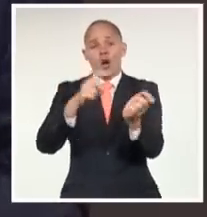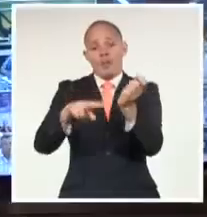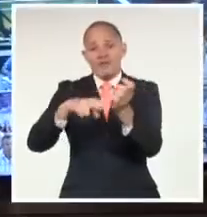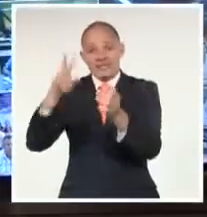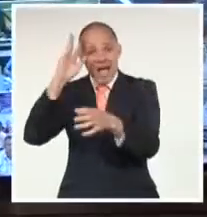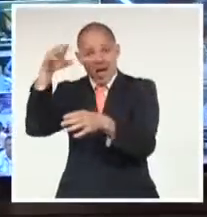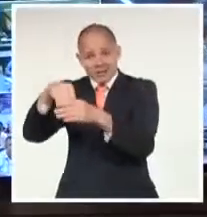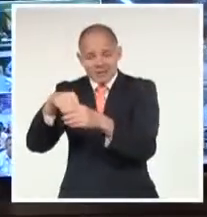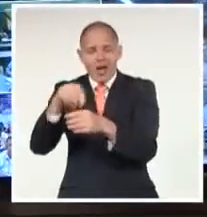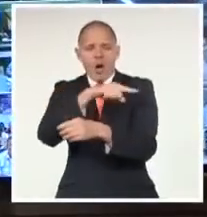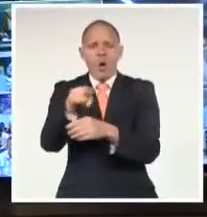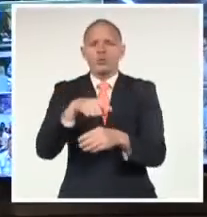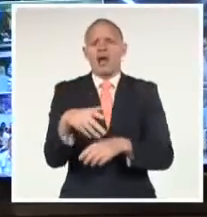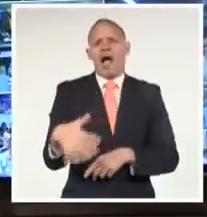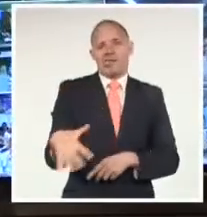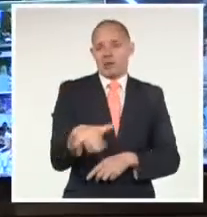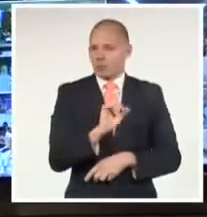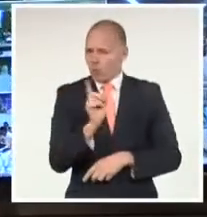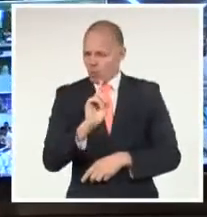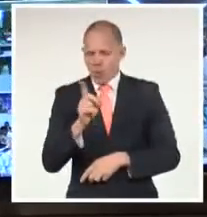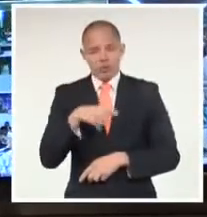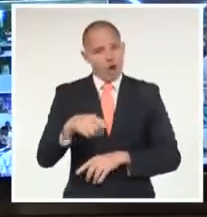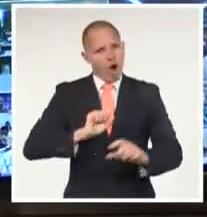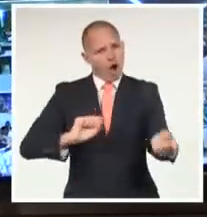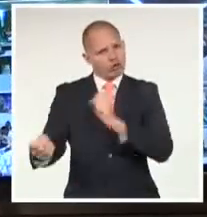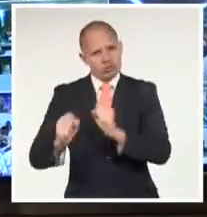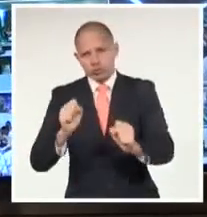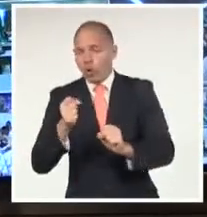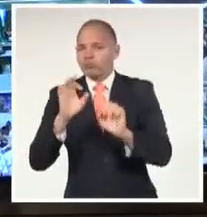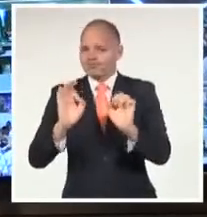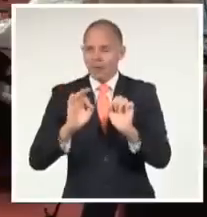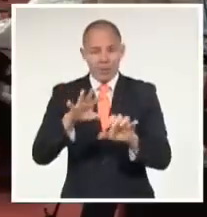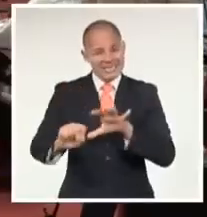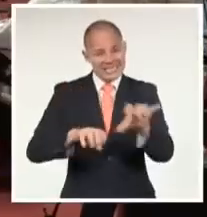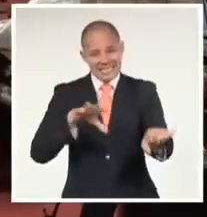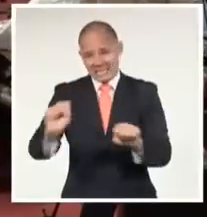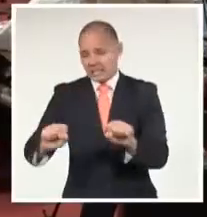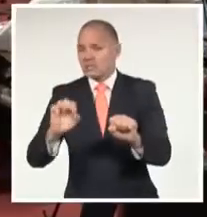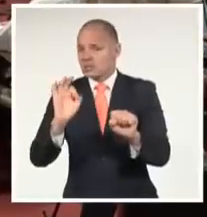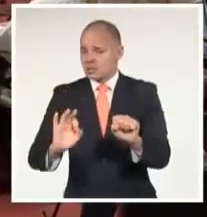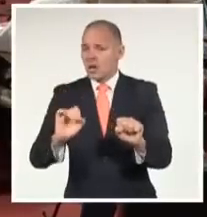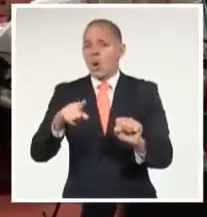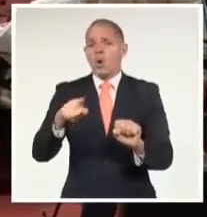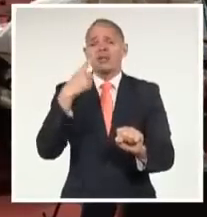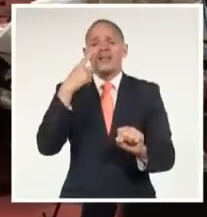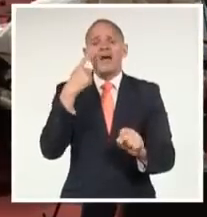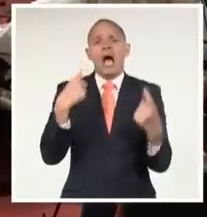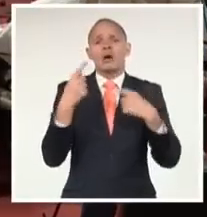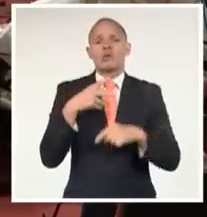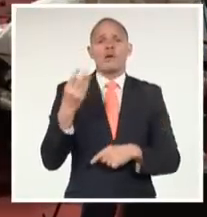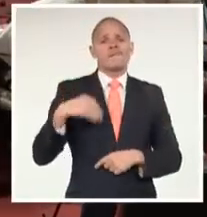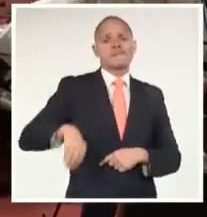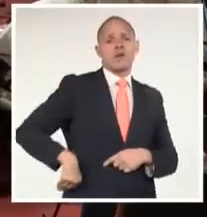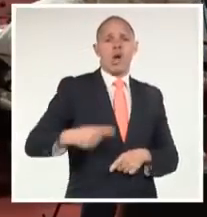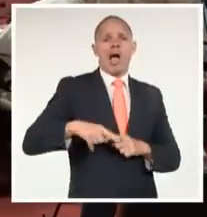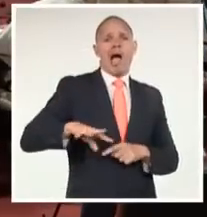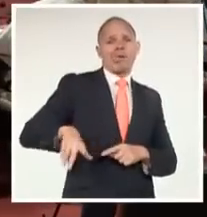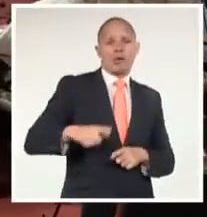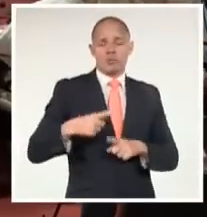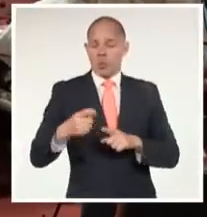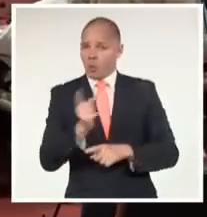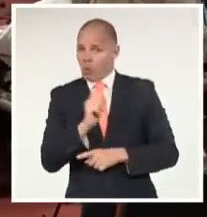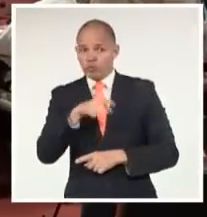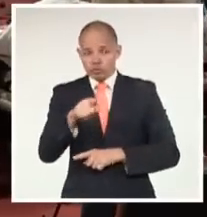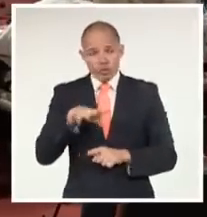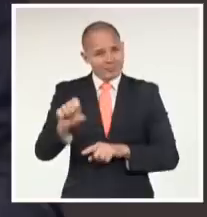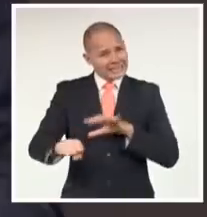estas situaciones. El jefe de Estado insistió en no permitir espacios para el robo y el desvío de recursos. Además,